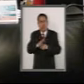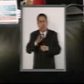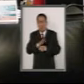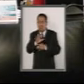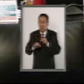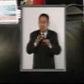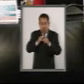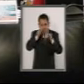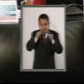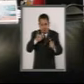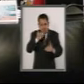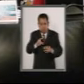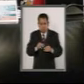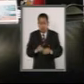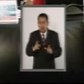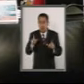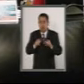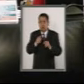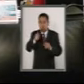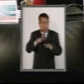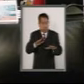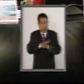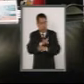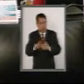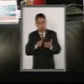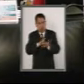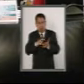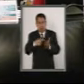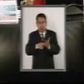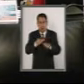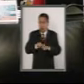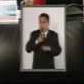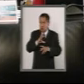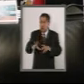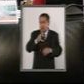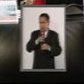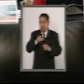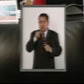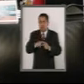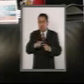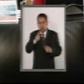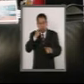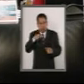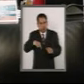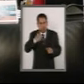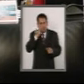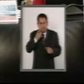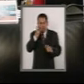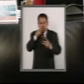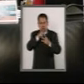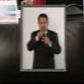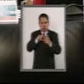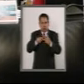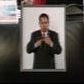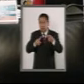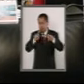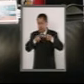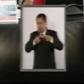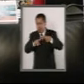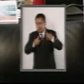suficientemente atendidas. Es una reforma muy concreta que está buscando 3 cosas.